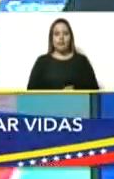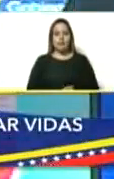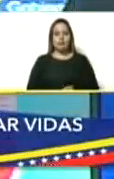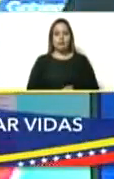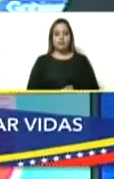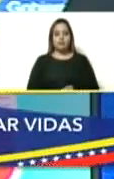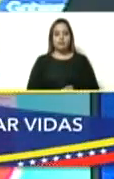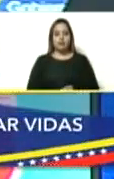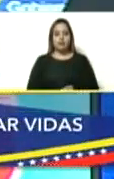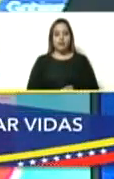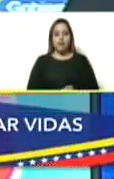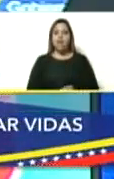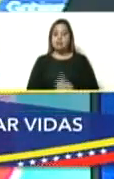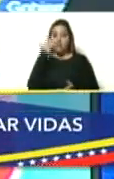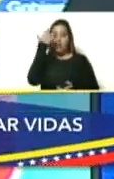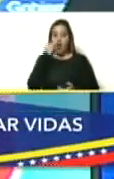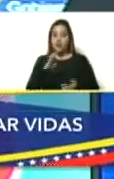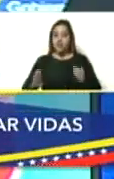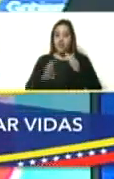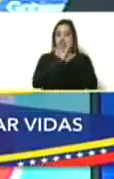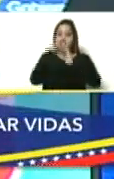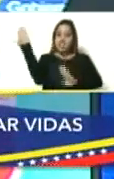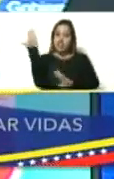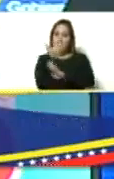con unas sanciones y un bloqueo encima, muchachos.